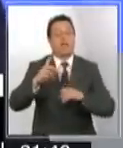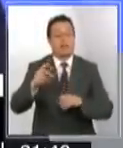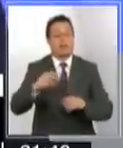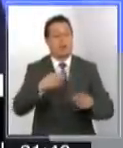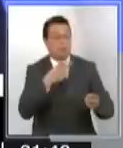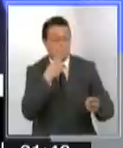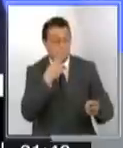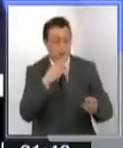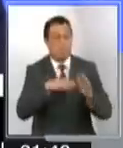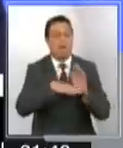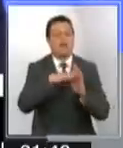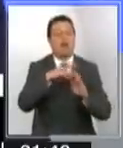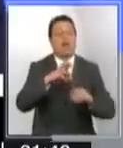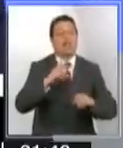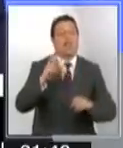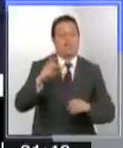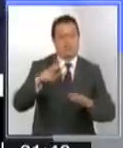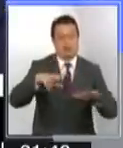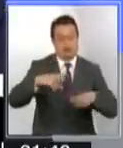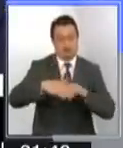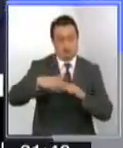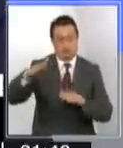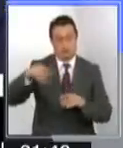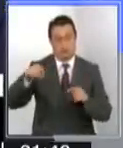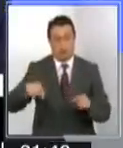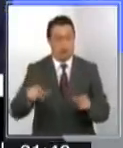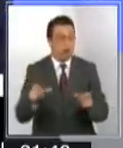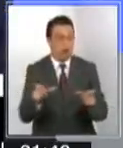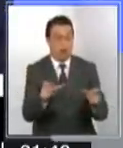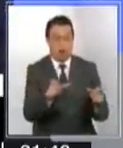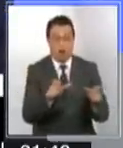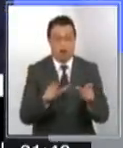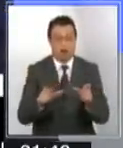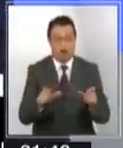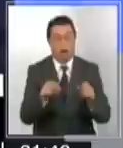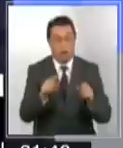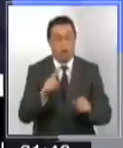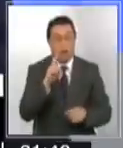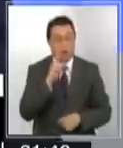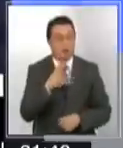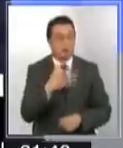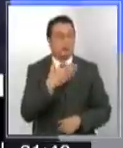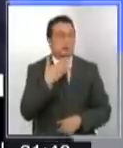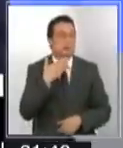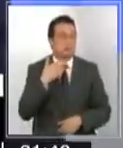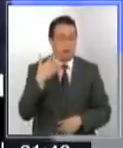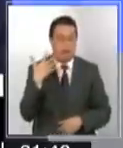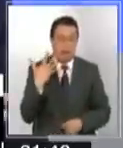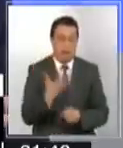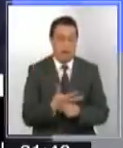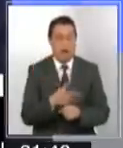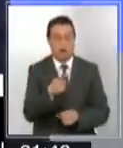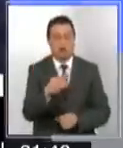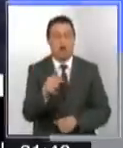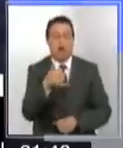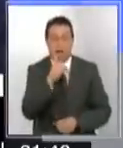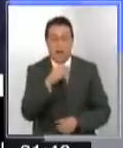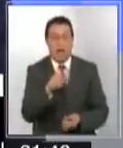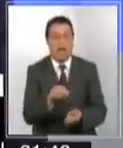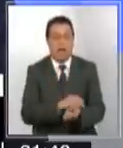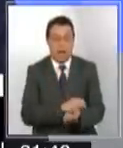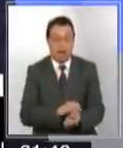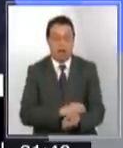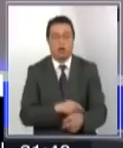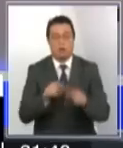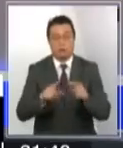venta a mayores de edad. Hoy día ni siquiera son capaces de controlar la adicción que hay al alcohol, porque hoy día esto es una adicción, es una pandemia, bien, como dijo. Eso se hace en